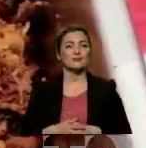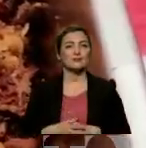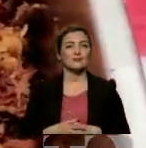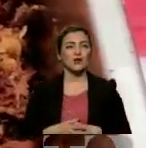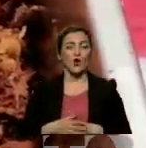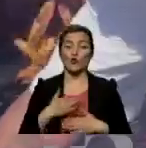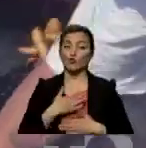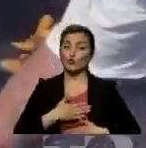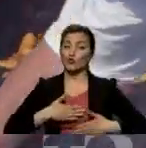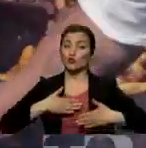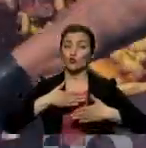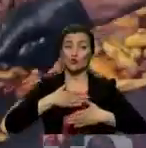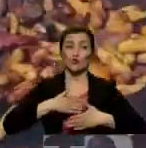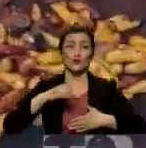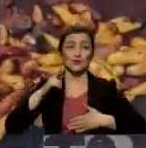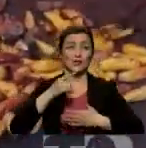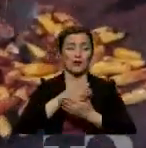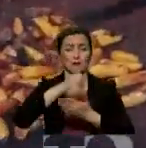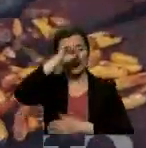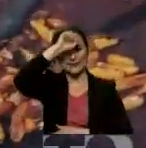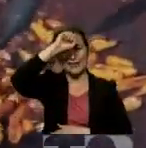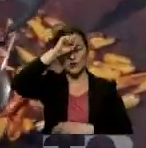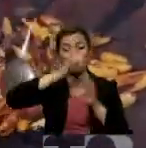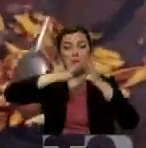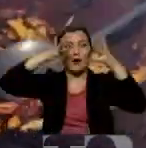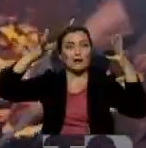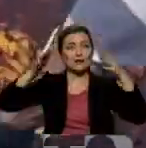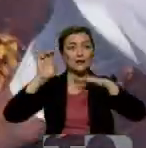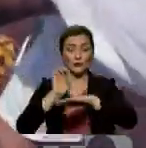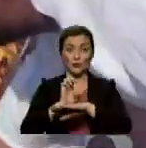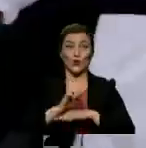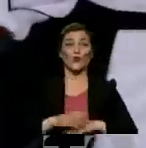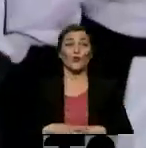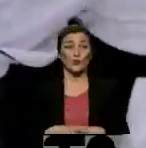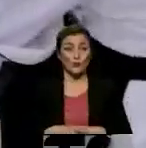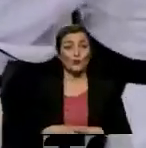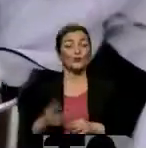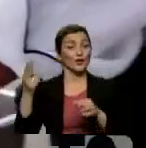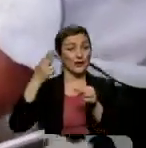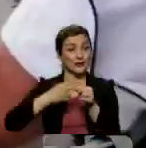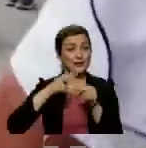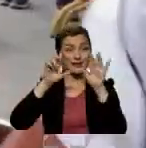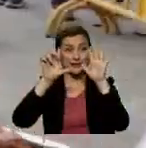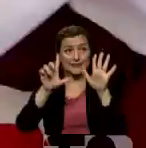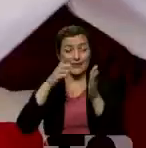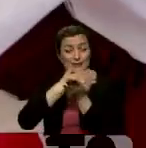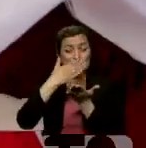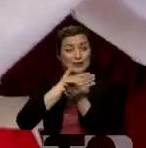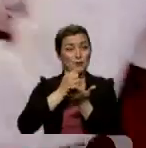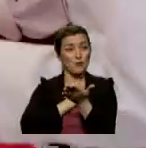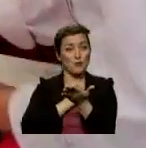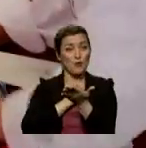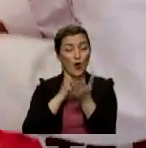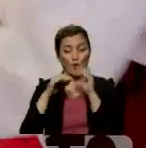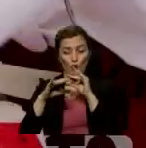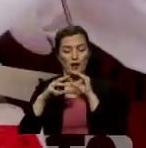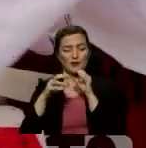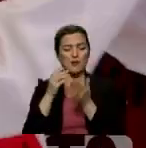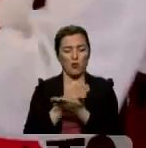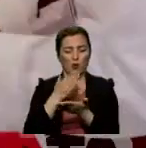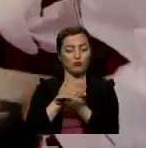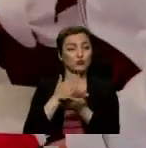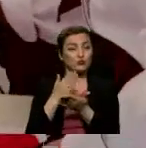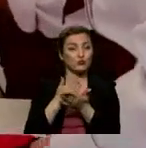se la disfrutó en la elaboración de la fritada más grande del Ecuador, en donde participaron 7 chefs de la localidad, quienes